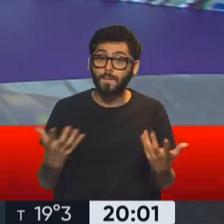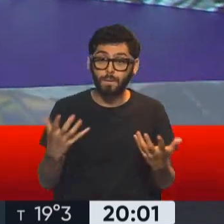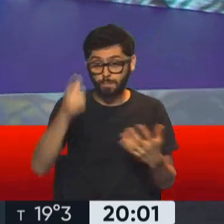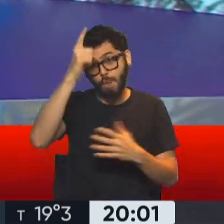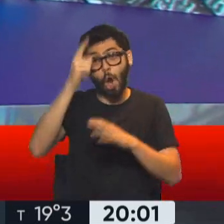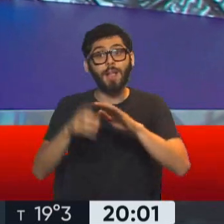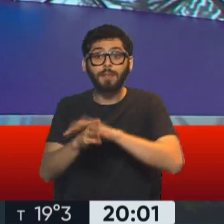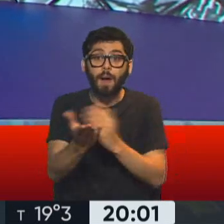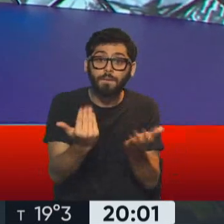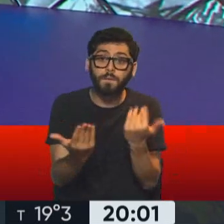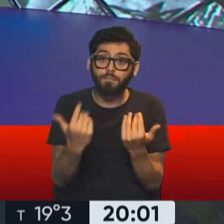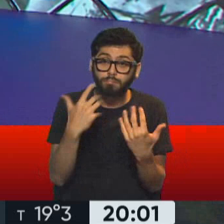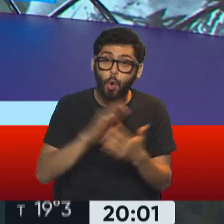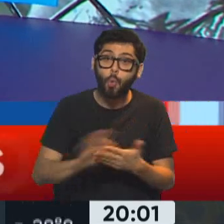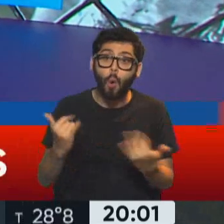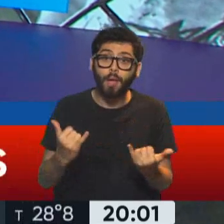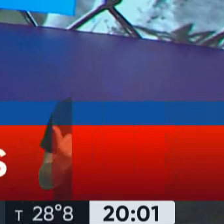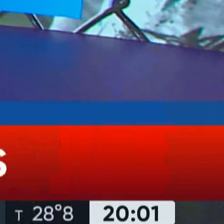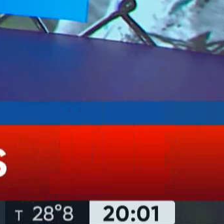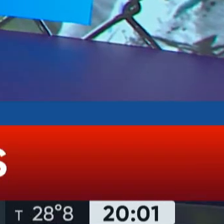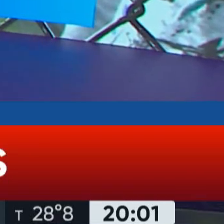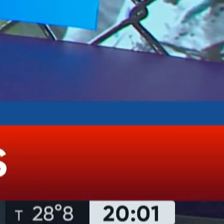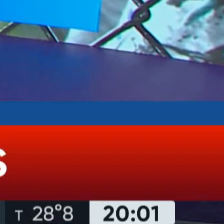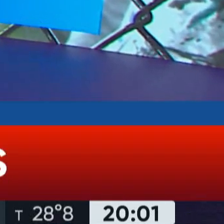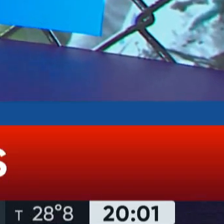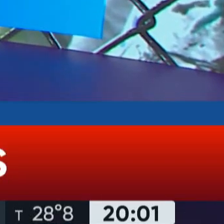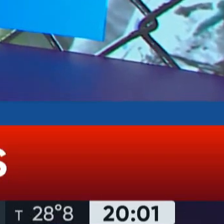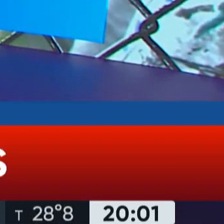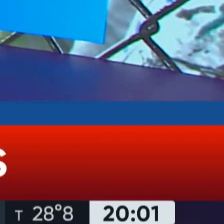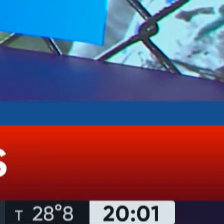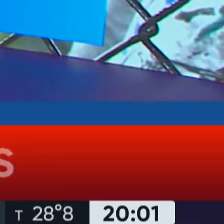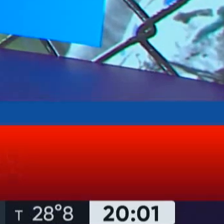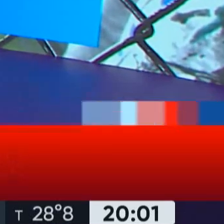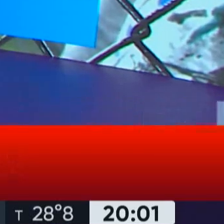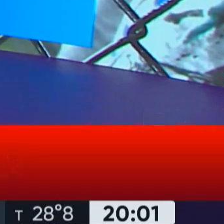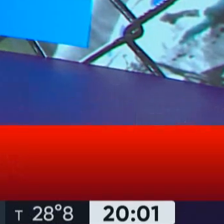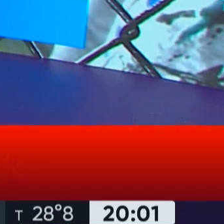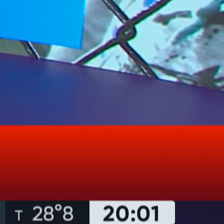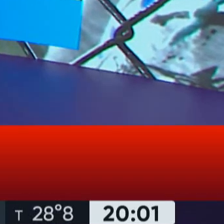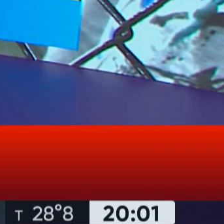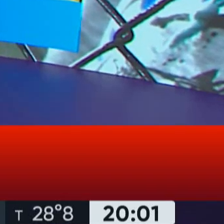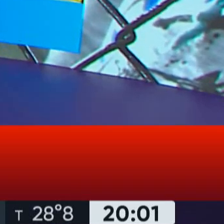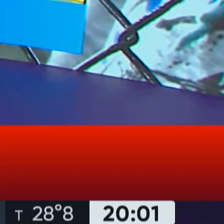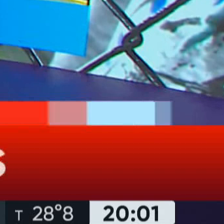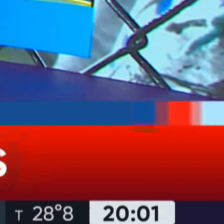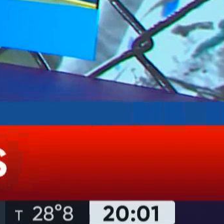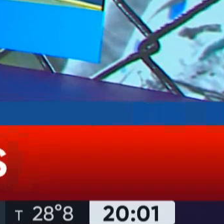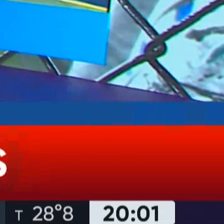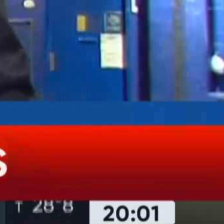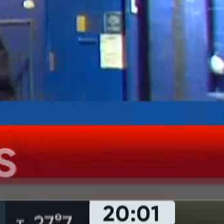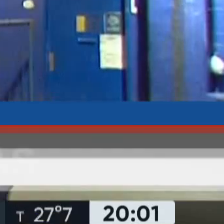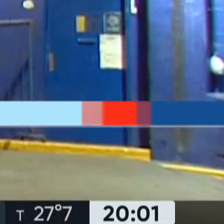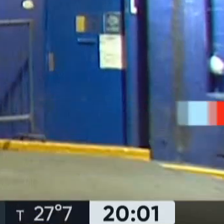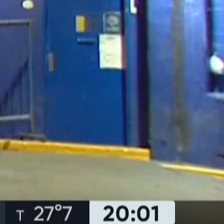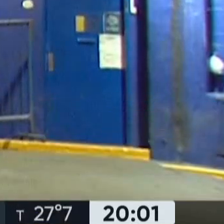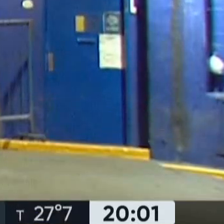que se realiza. Te escuchamos. Así es, Ariel, ya estamos en condiciones de afirmarlo. Clausuraron de